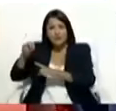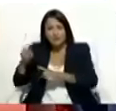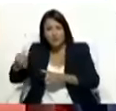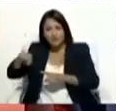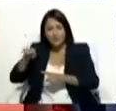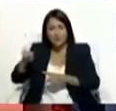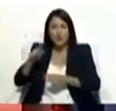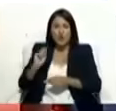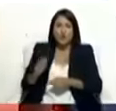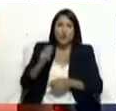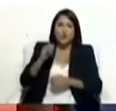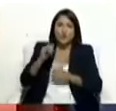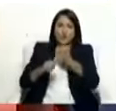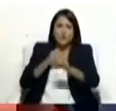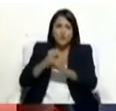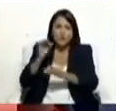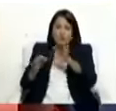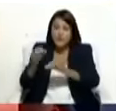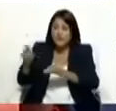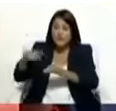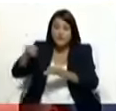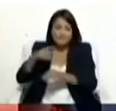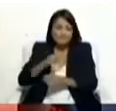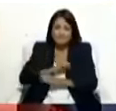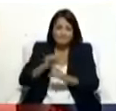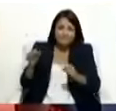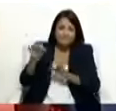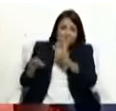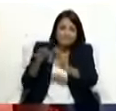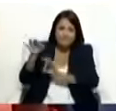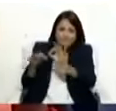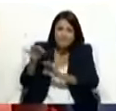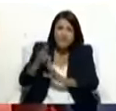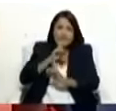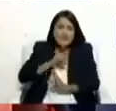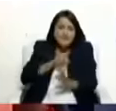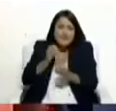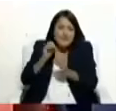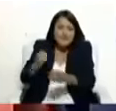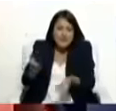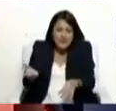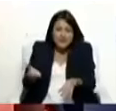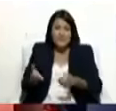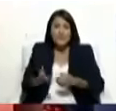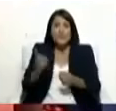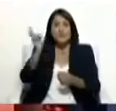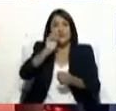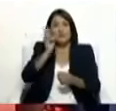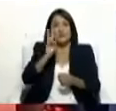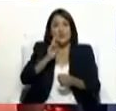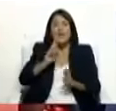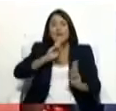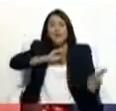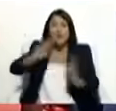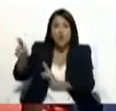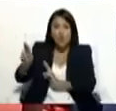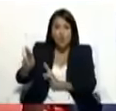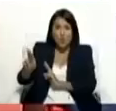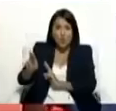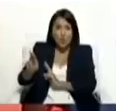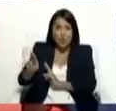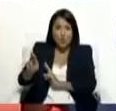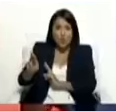Haya, porque se quedaron absolutamente sin argumentos, se quedaron absolutamente sin respuesta. Es decir, Venezuela ya fue y respondió